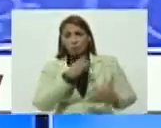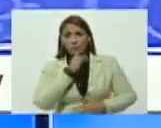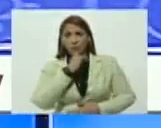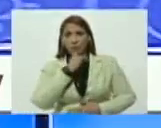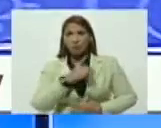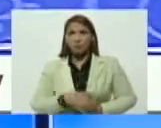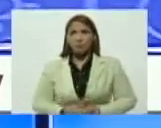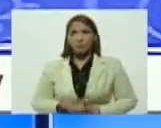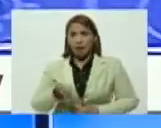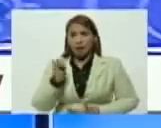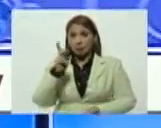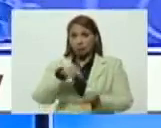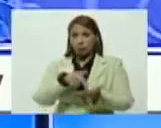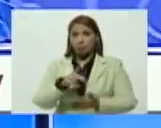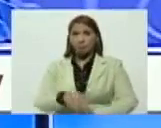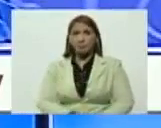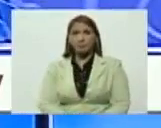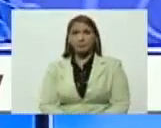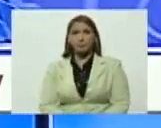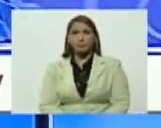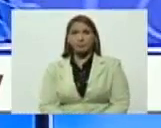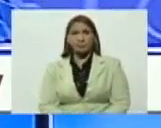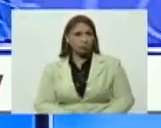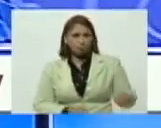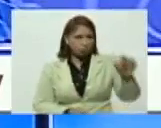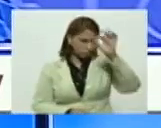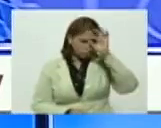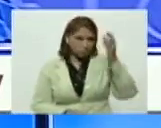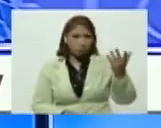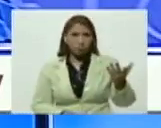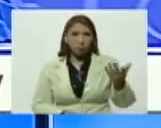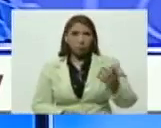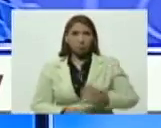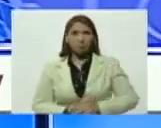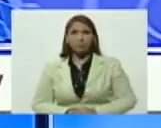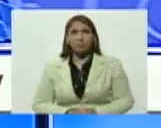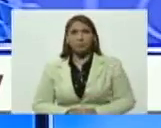está presente. Tú no lo sabías, ¿no lo sabes?